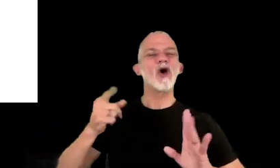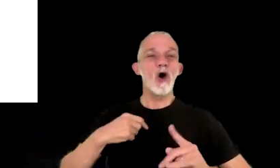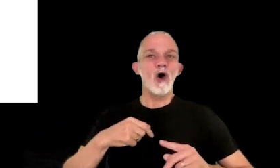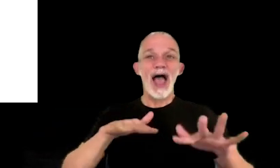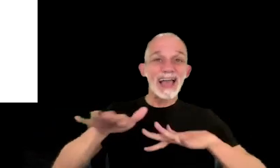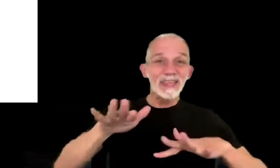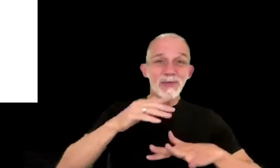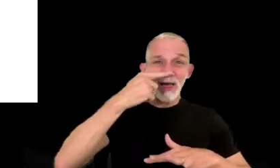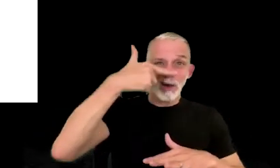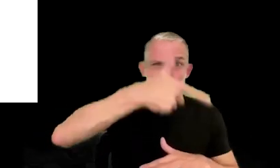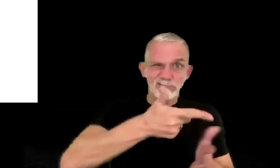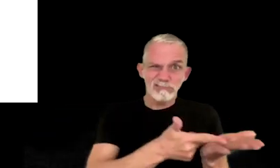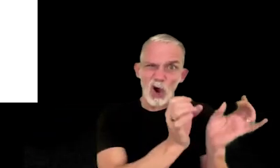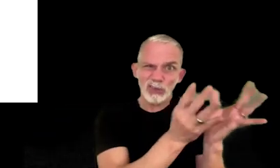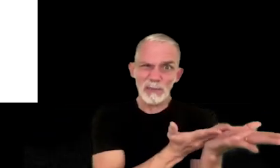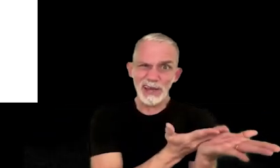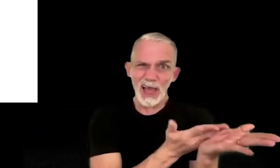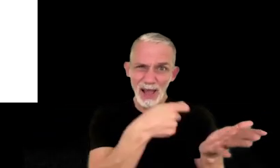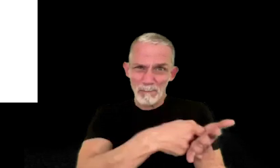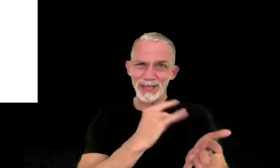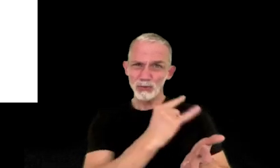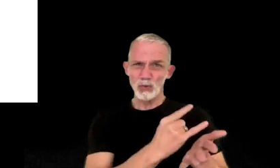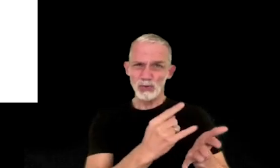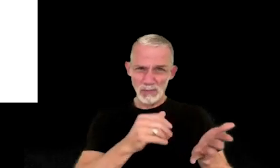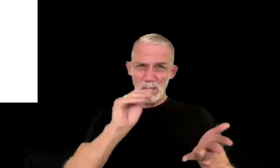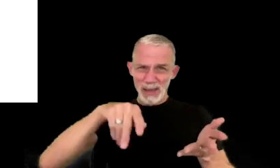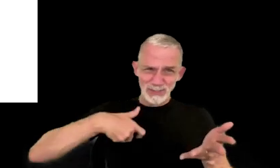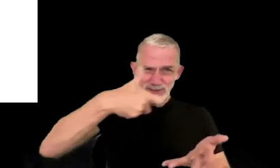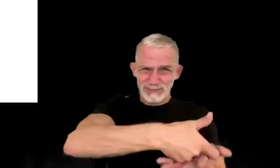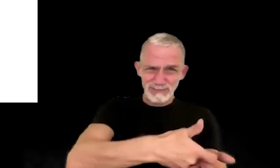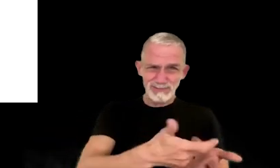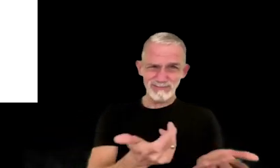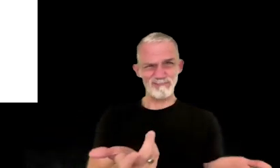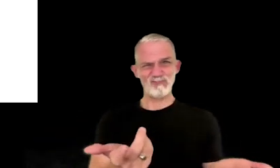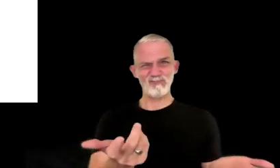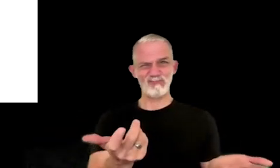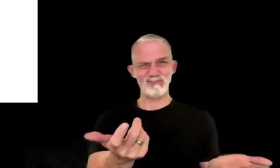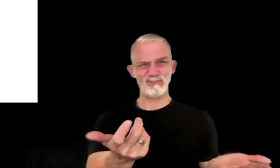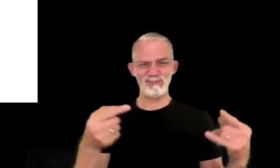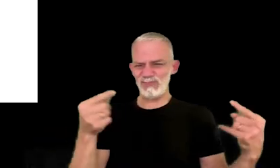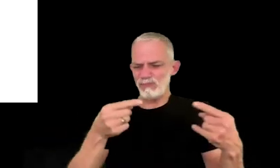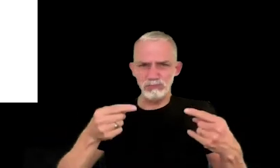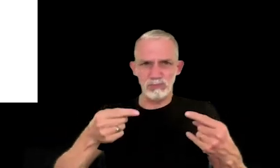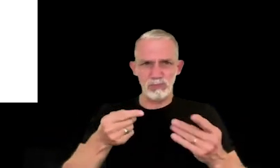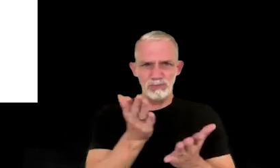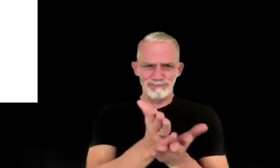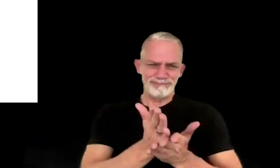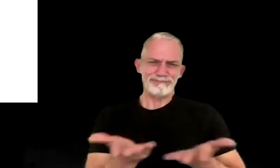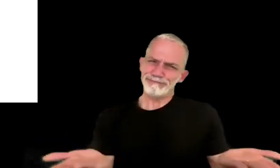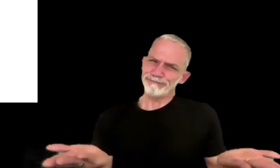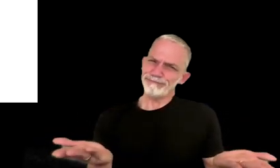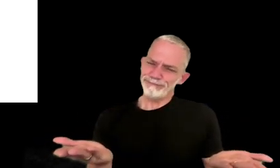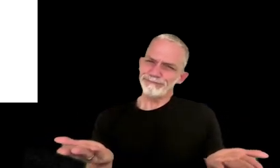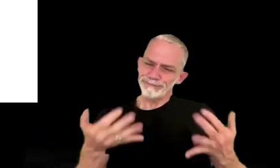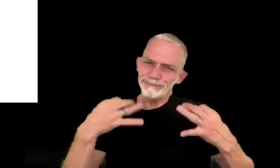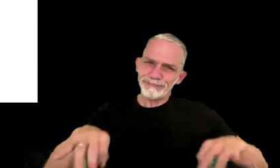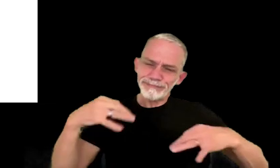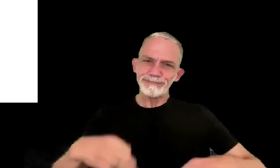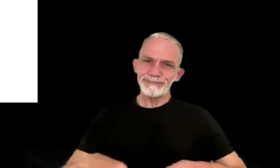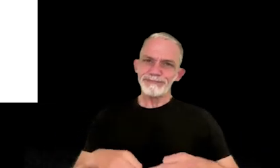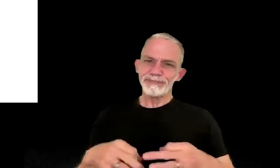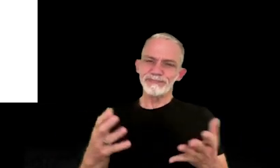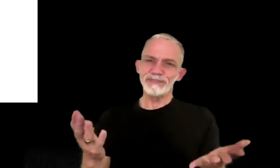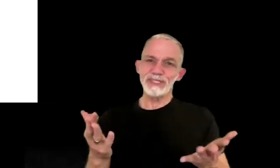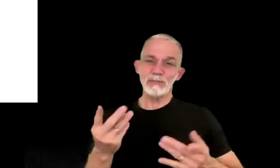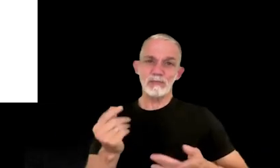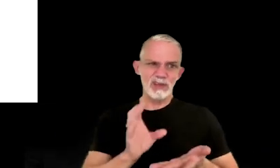combustibles fósiles contamina. Entonces, si uno analiza desde el punto de vista muy estricto de este aspecto, no tendrían